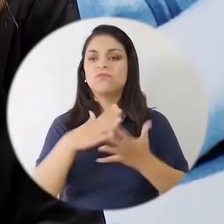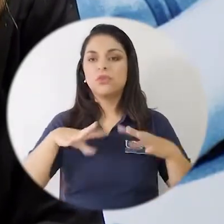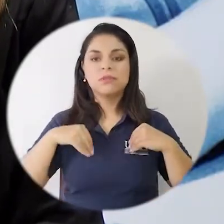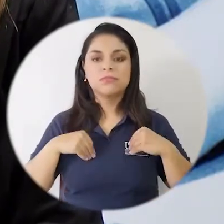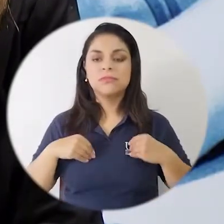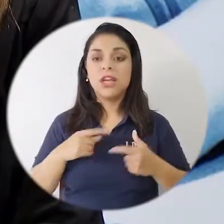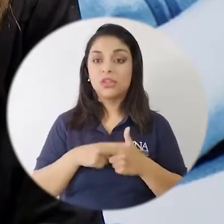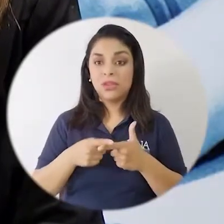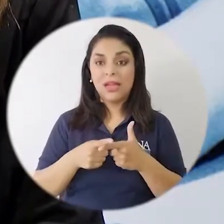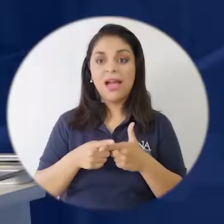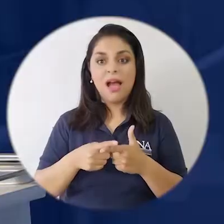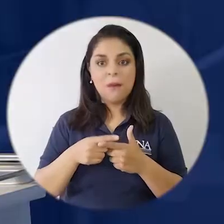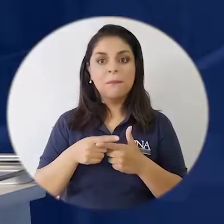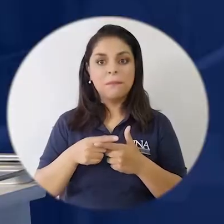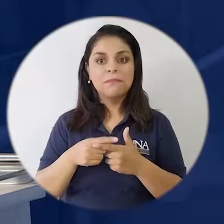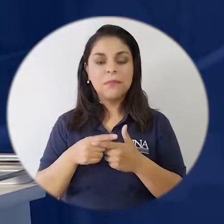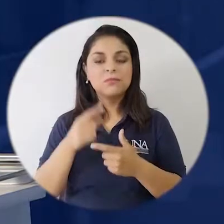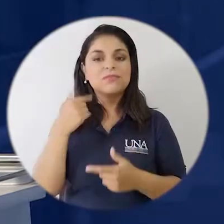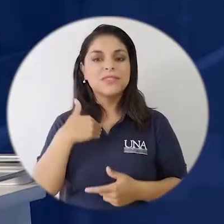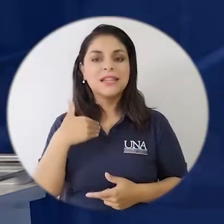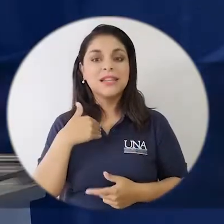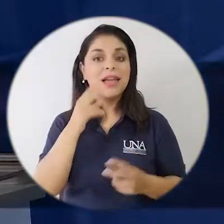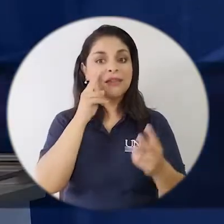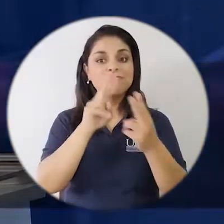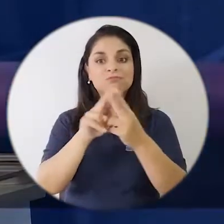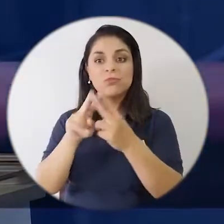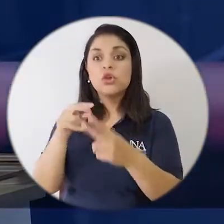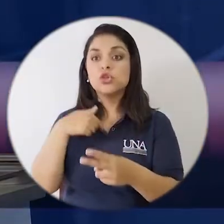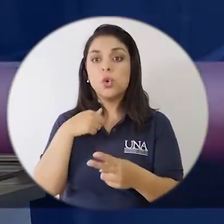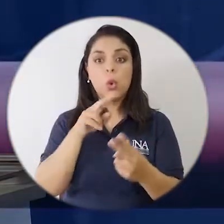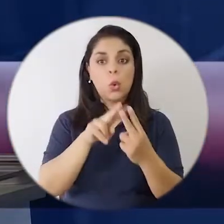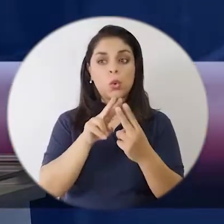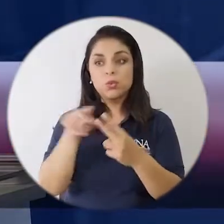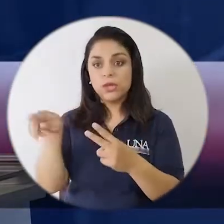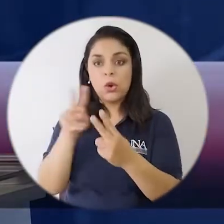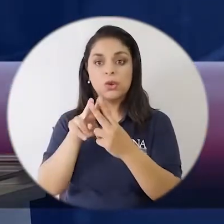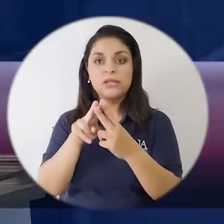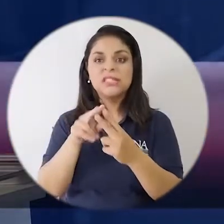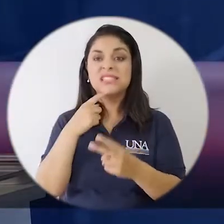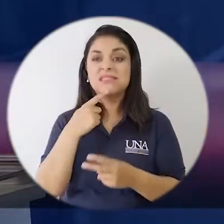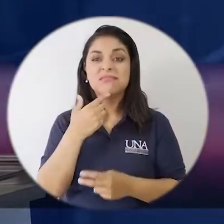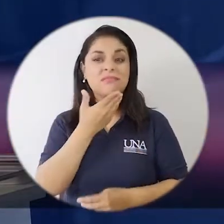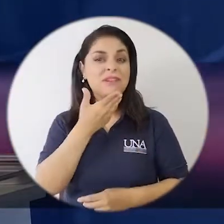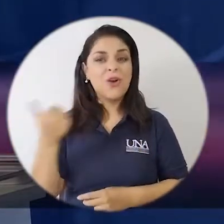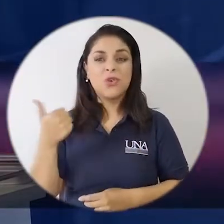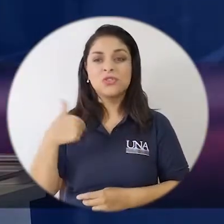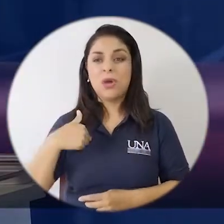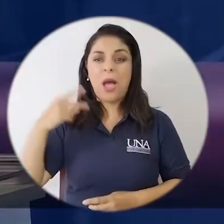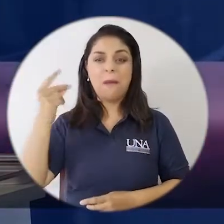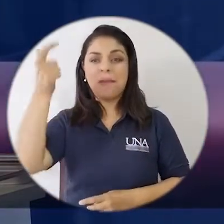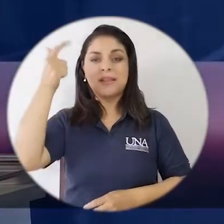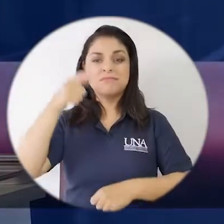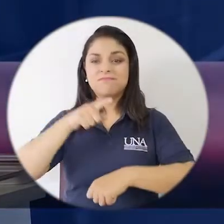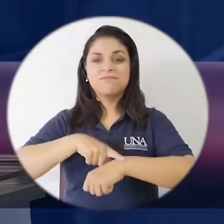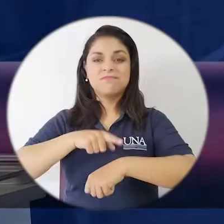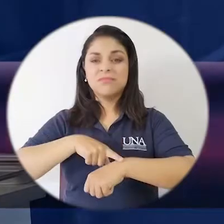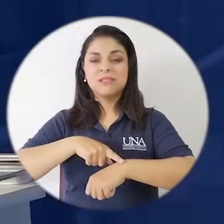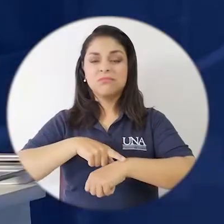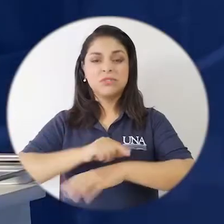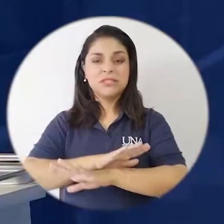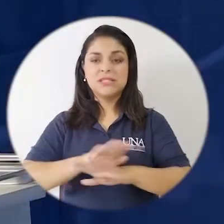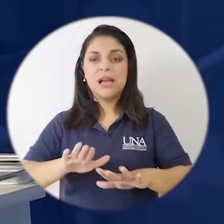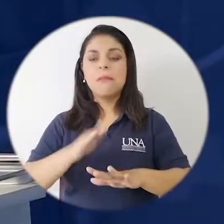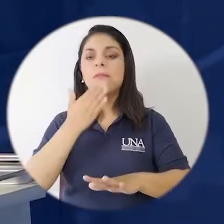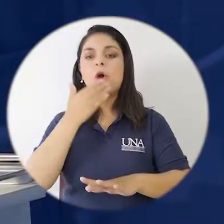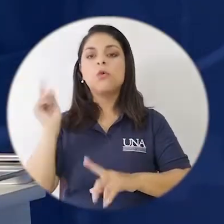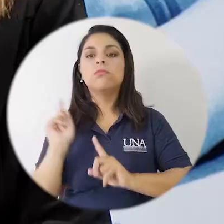entonces casos. vamos a tener casos que usted conoce y yo conozco, de gente que dice, apenas pueda me voy a trabajar a la oficina porque yo no voy a seguir trabajando